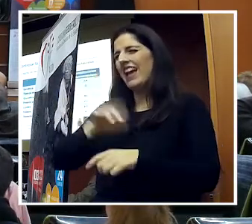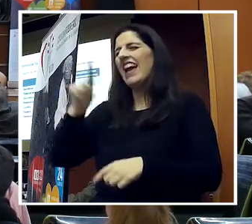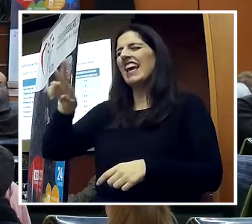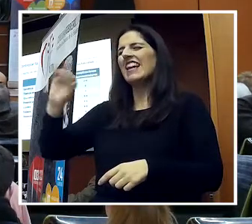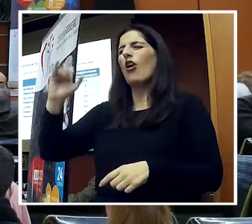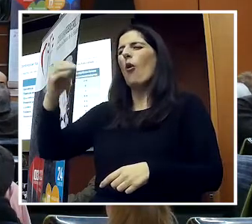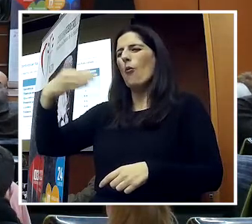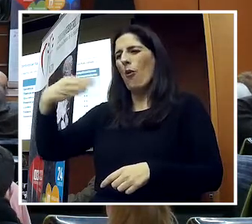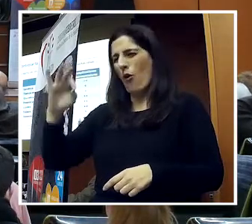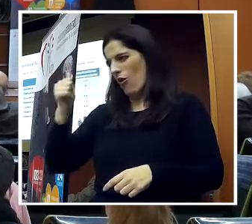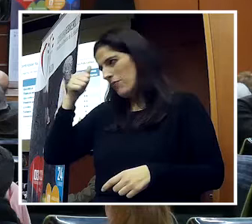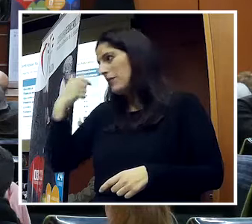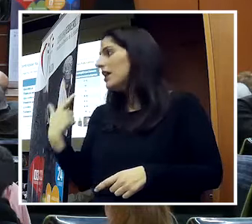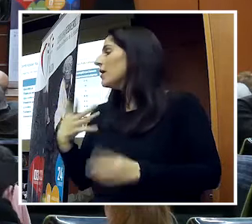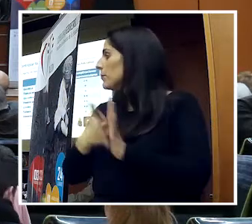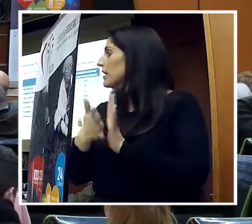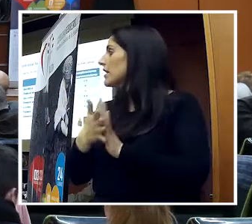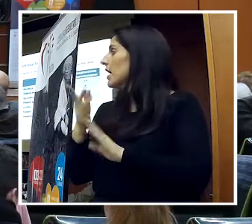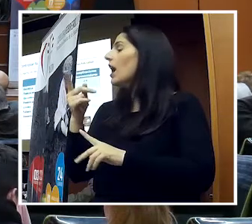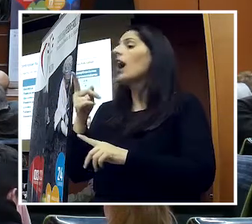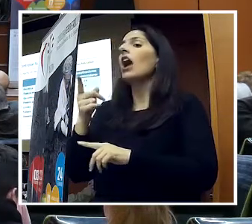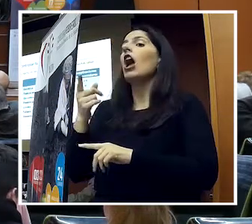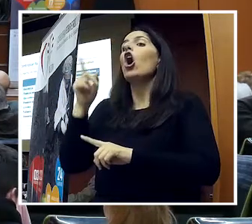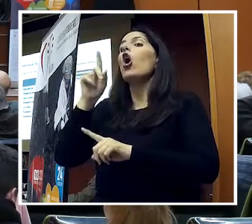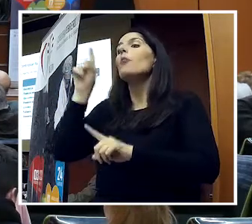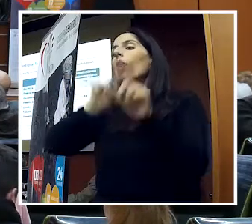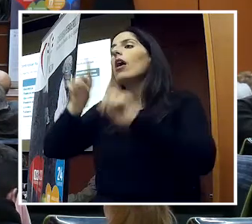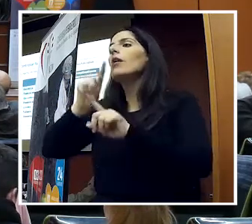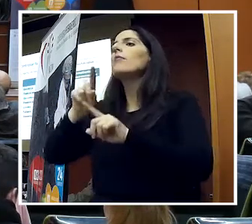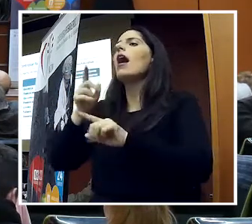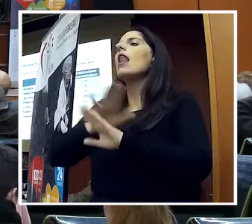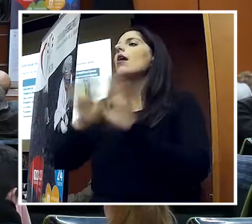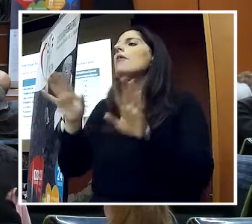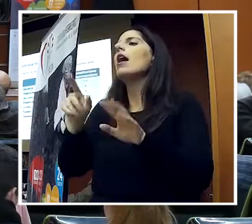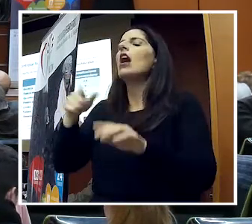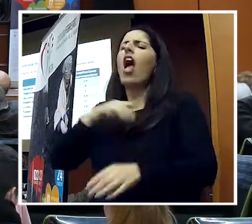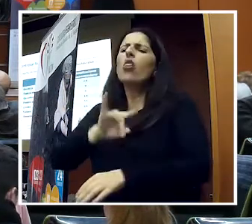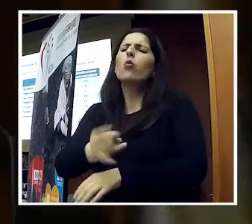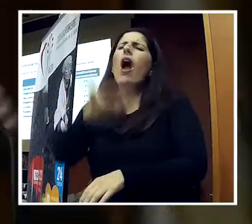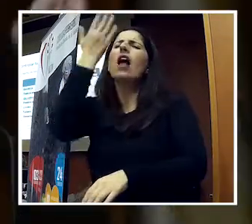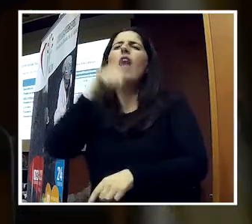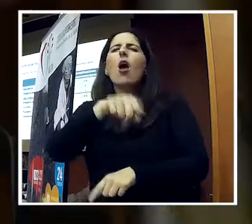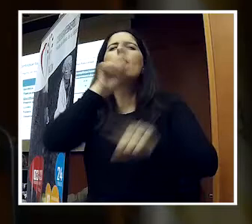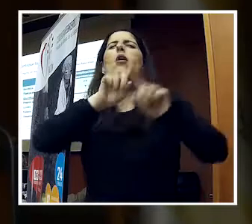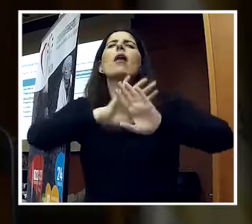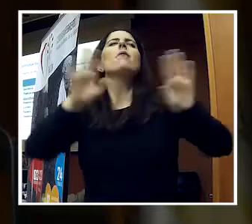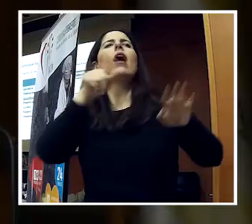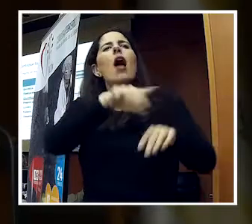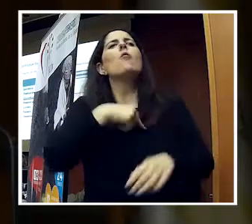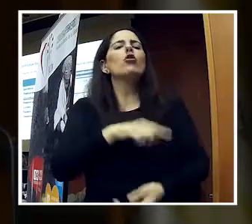el hecho de tener complicaciones depende de muchas cosas, y no solo en los diabéticos de tener la glucosa alta.